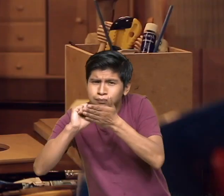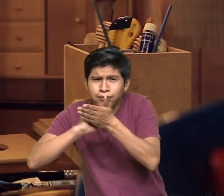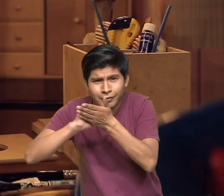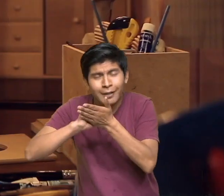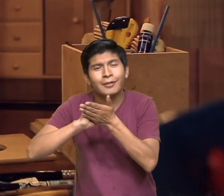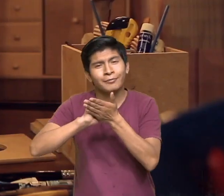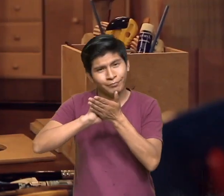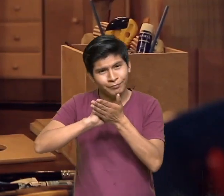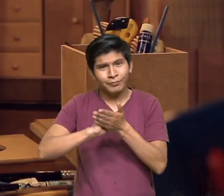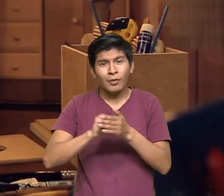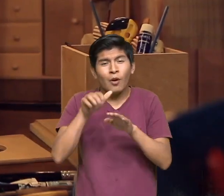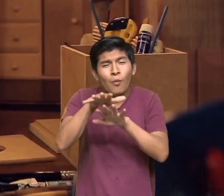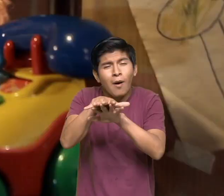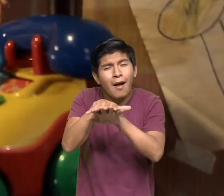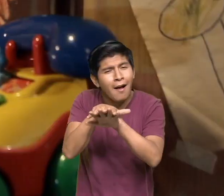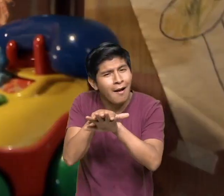detalle.